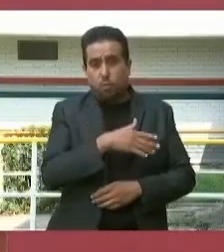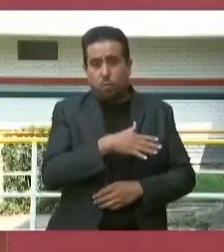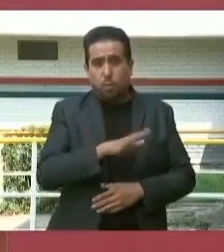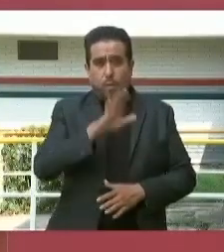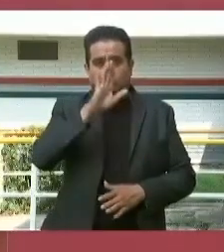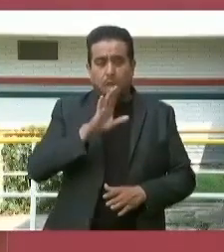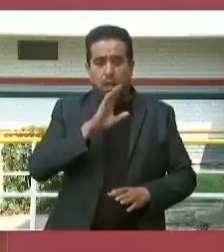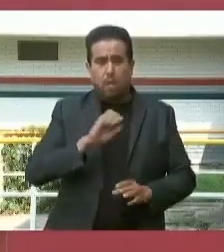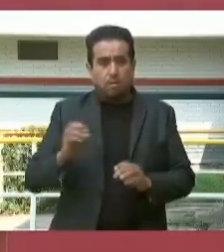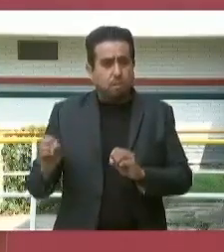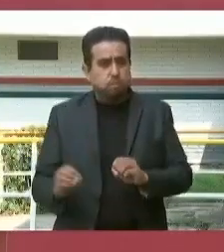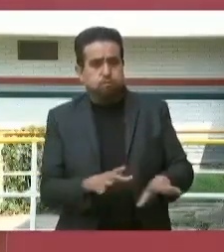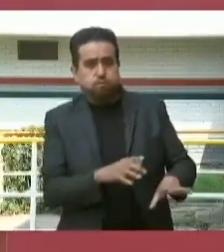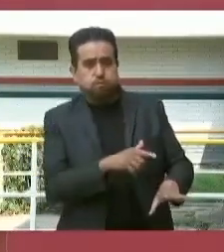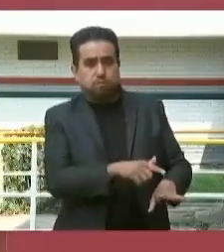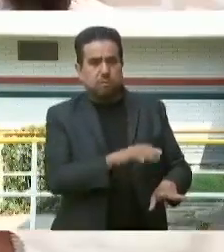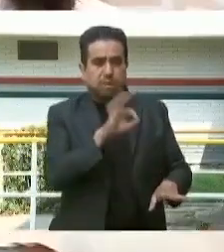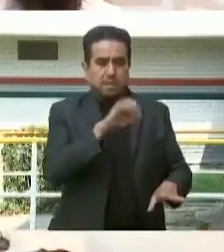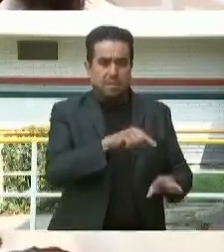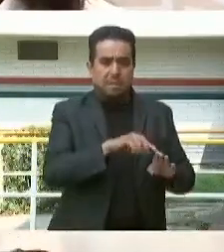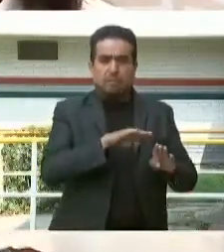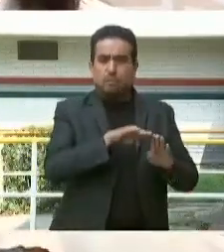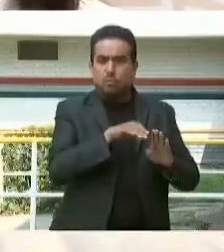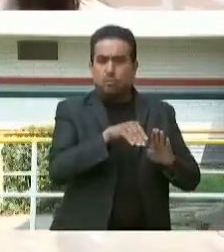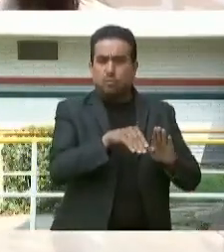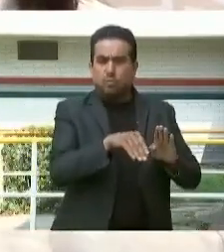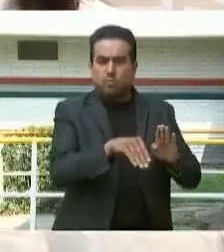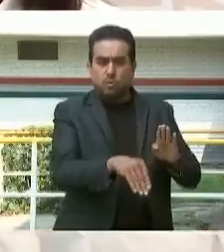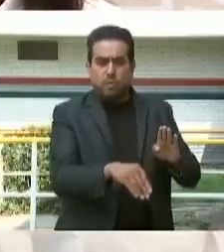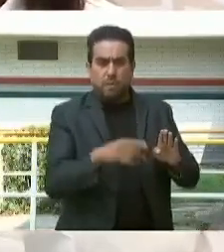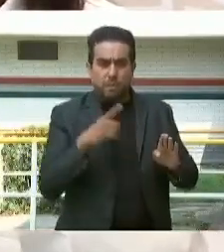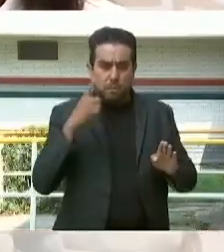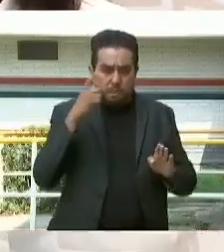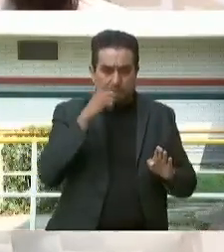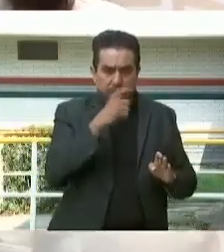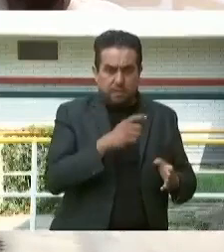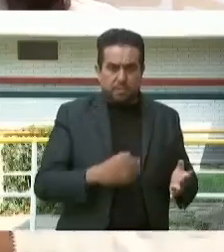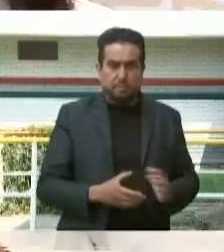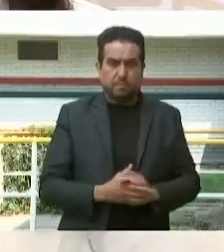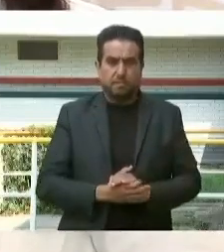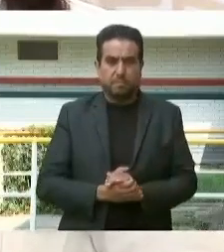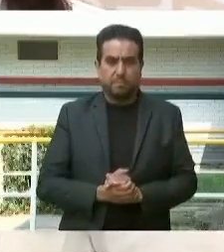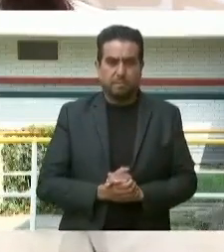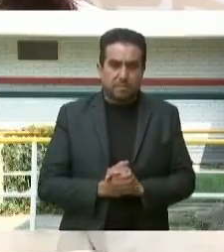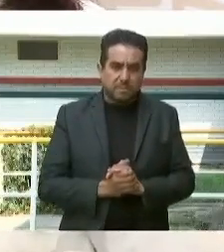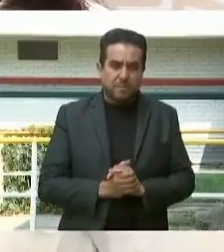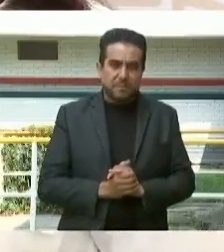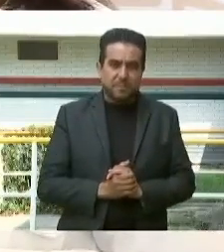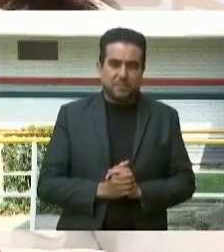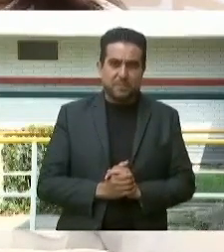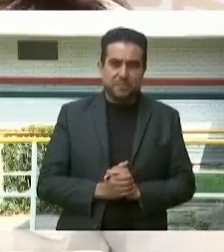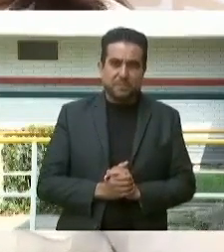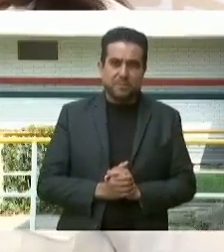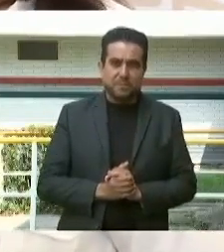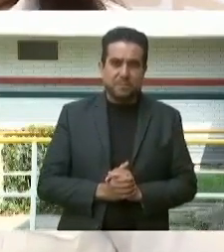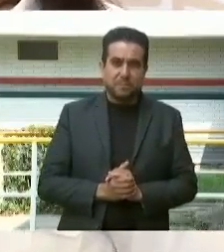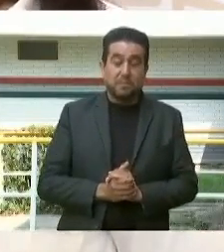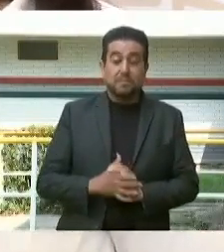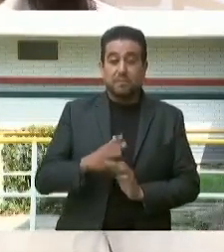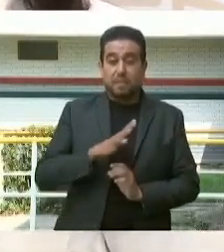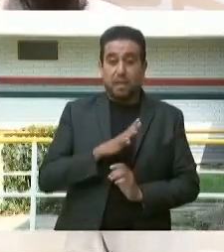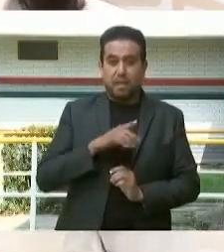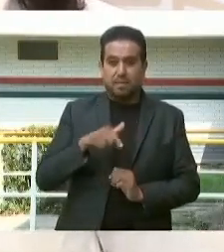y que venía en declive cada vez estaba más abandonado el mantenimiento de estas plantas de procesos son muy